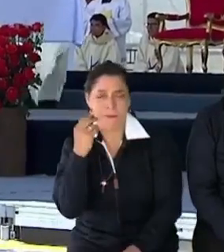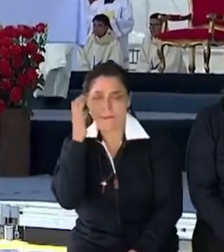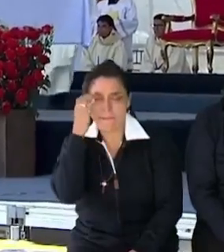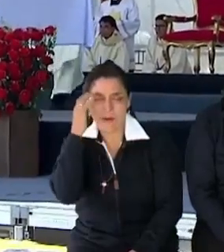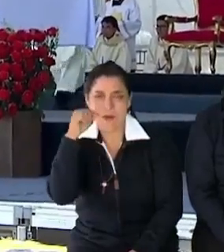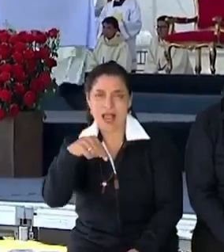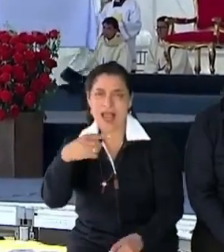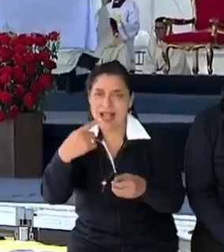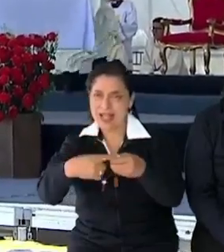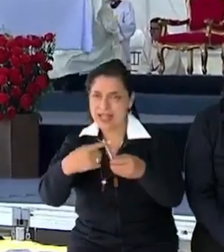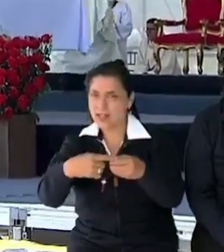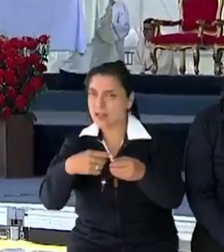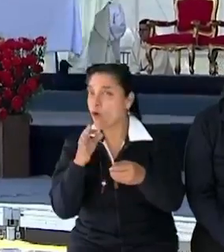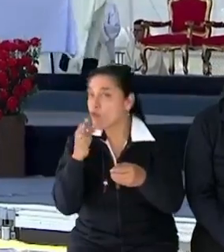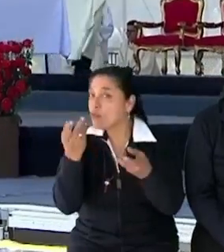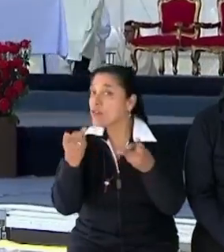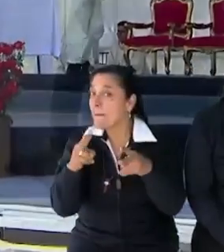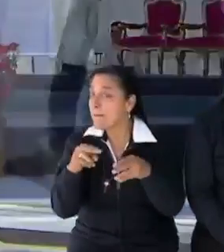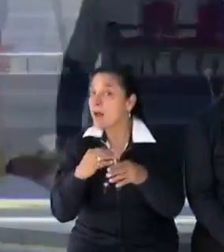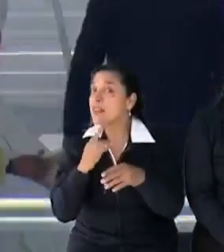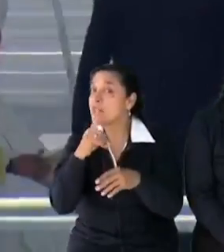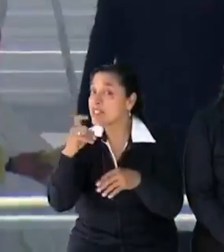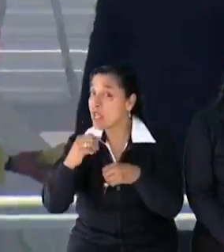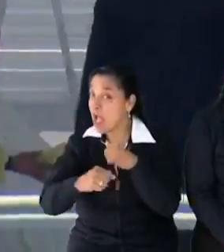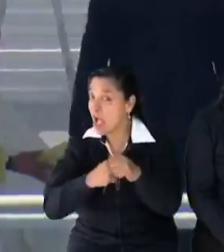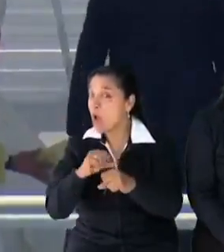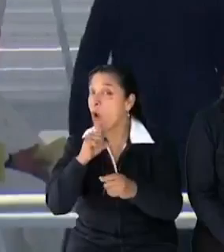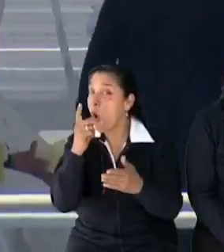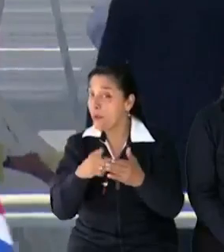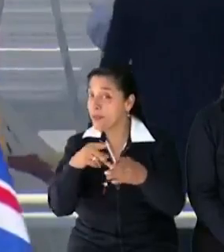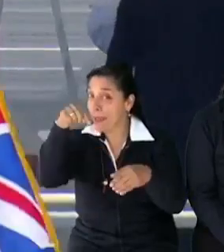se pueda realizar después de 100 años.